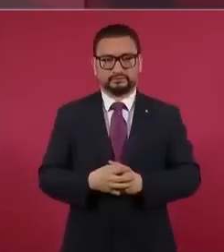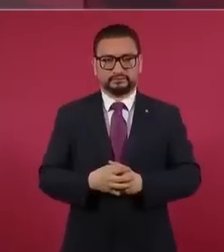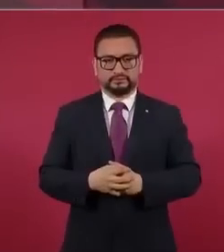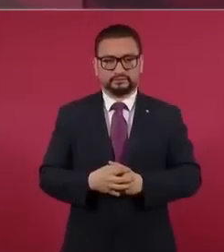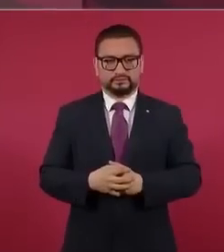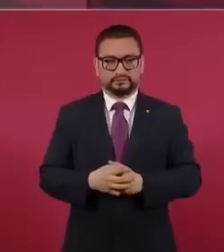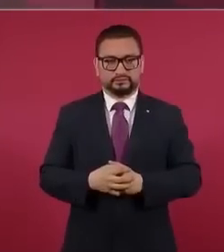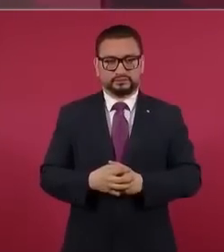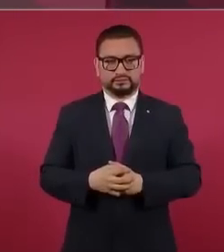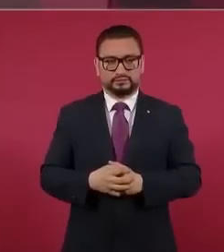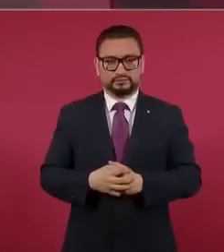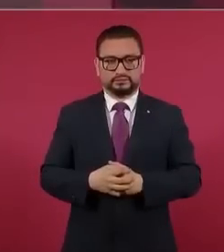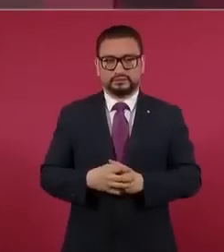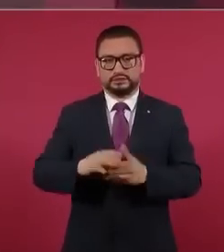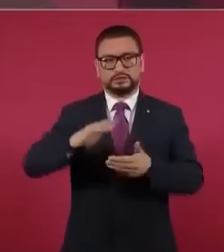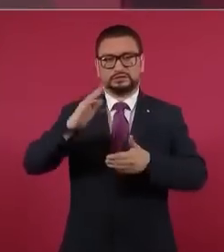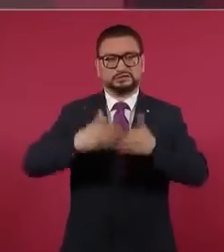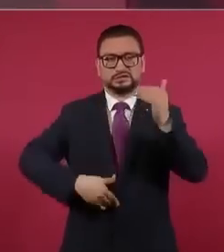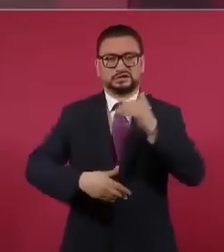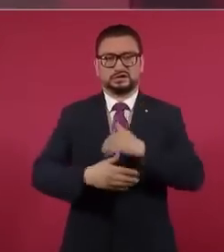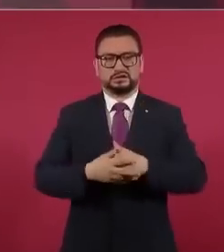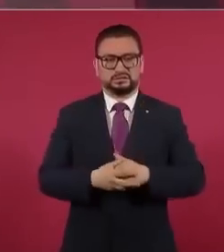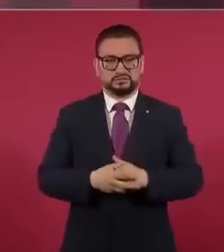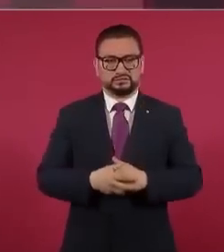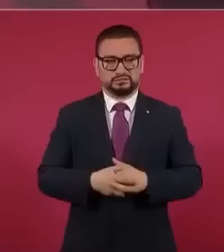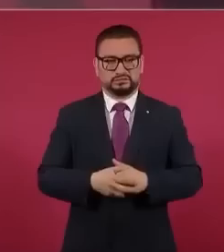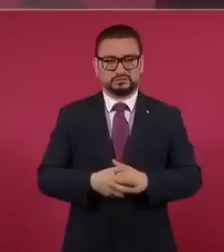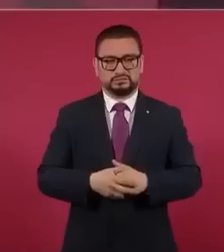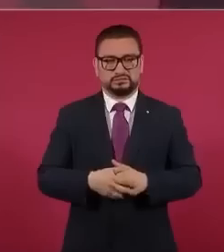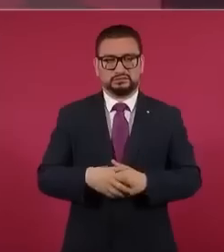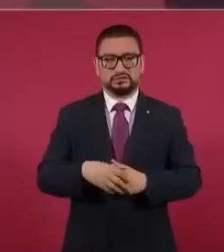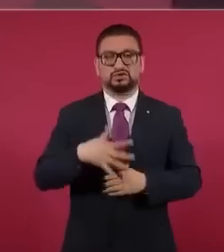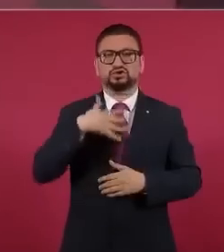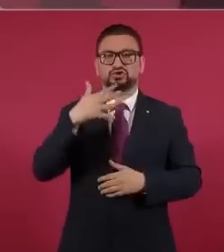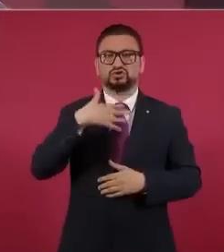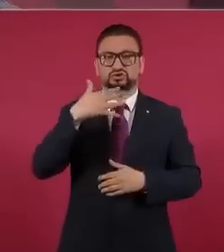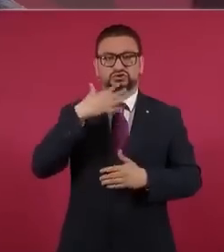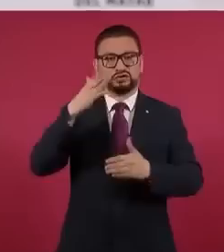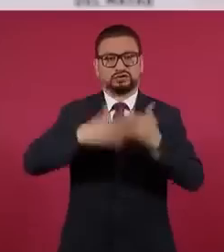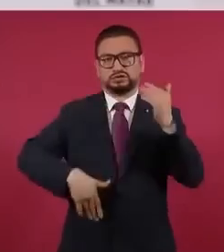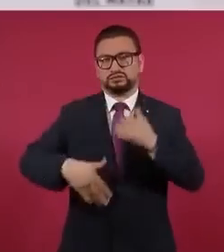Decir, se acabó con la corrupción.